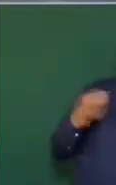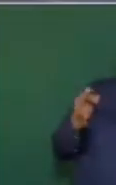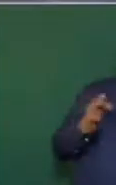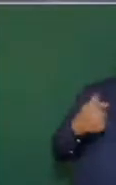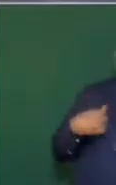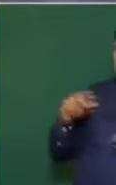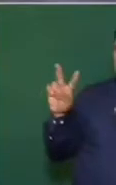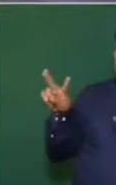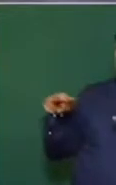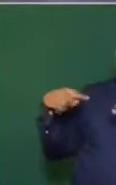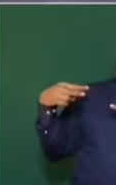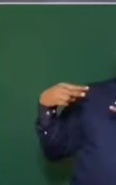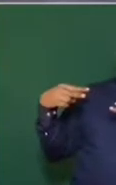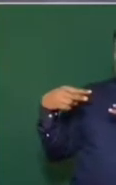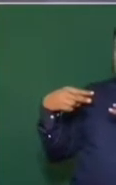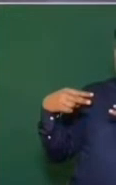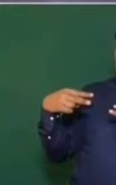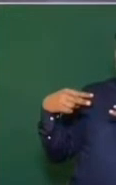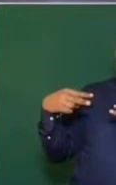y Mitt diciendo: